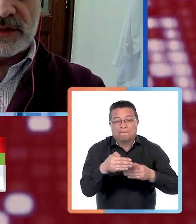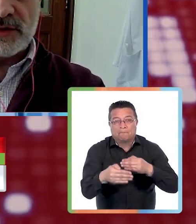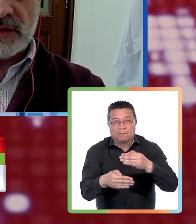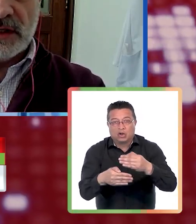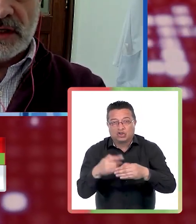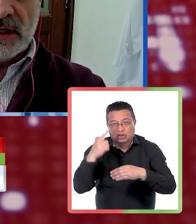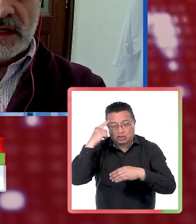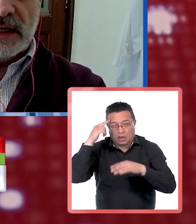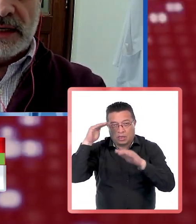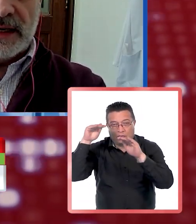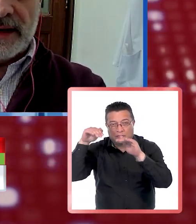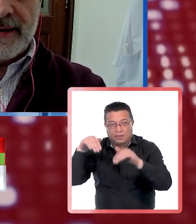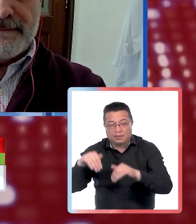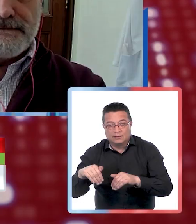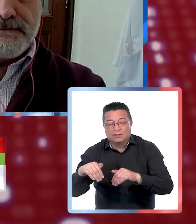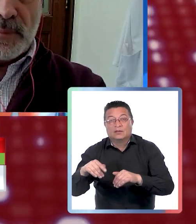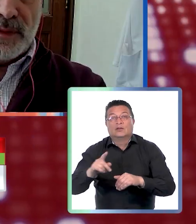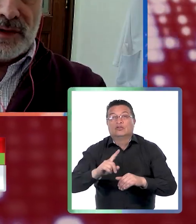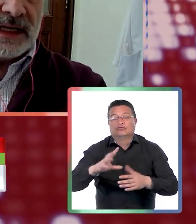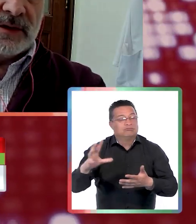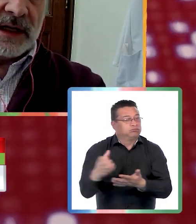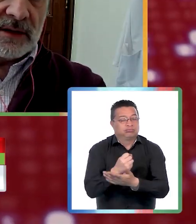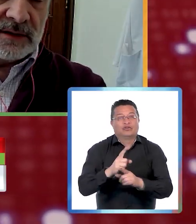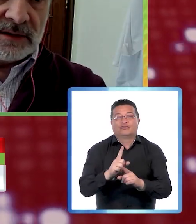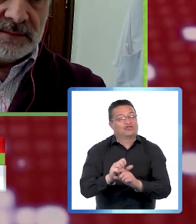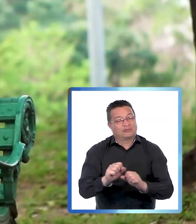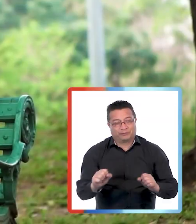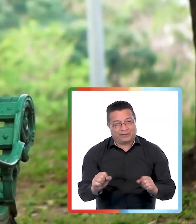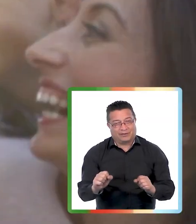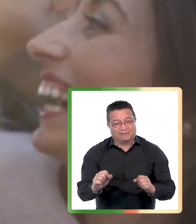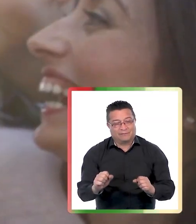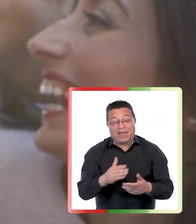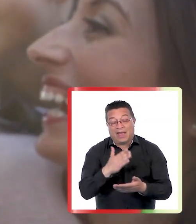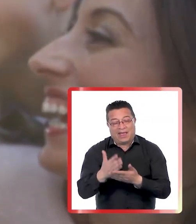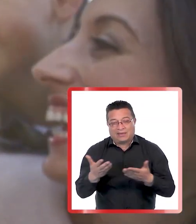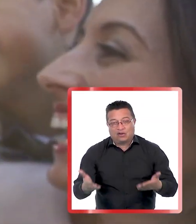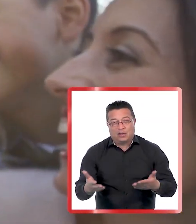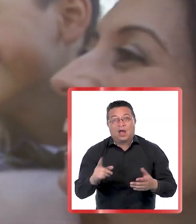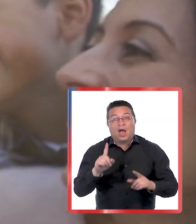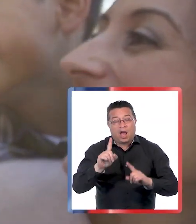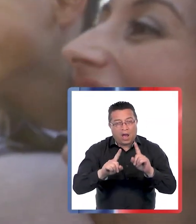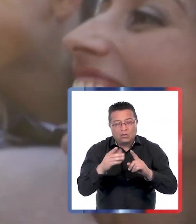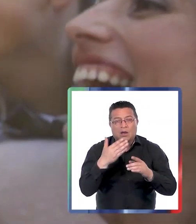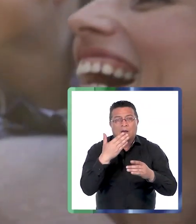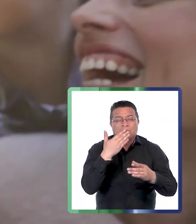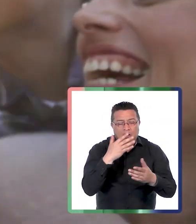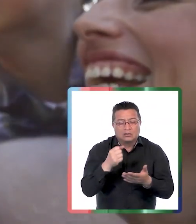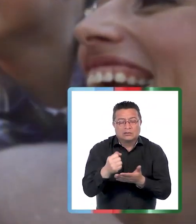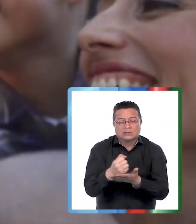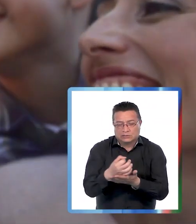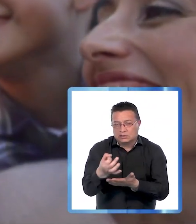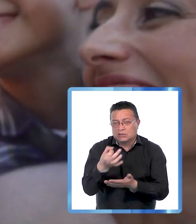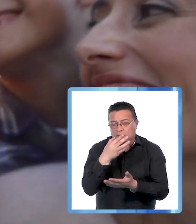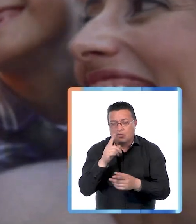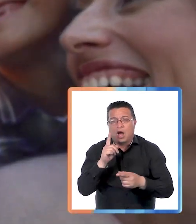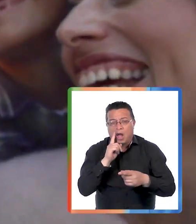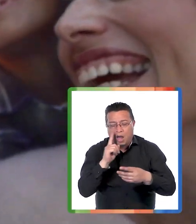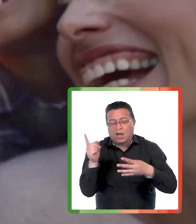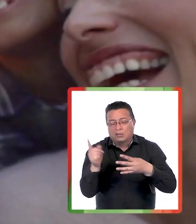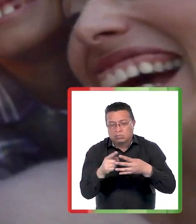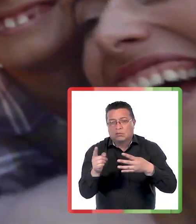este proceso no se ha logrado, ¿no? Se han avanzado en algunas cosas, en algunos